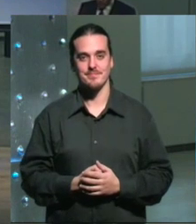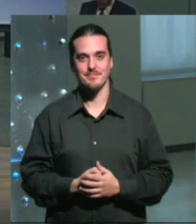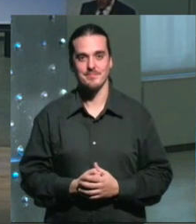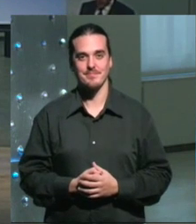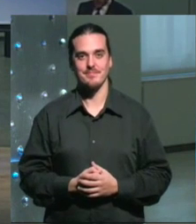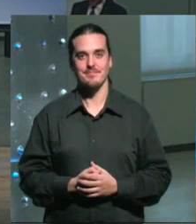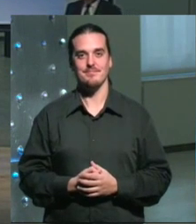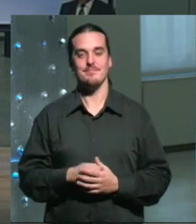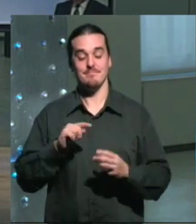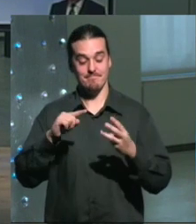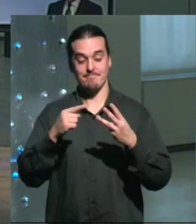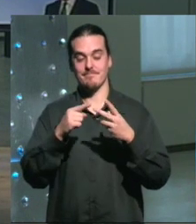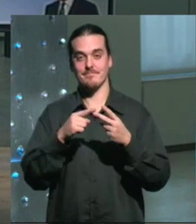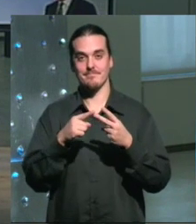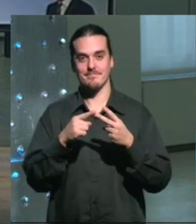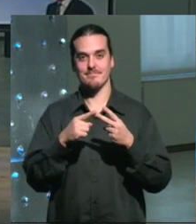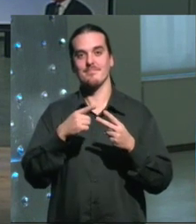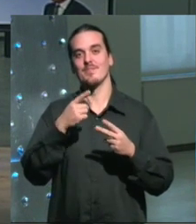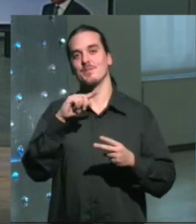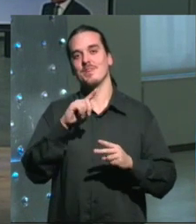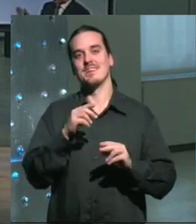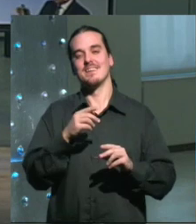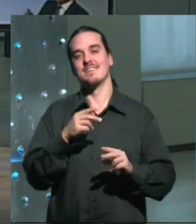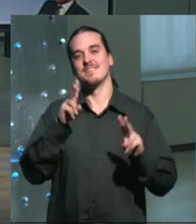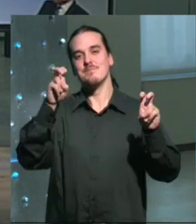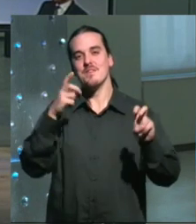En segundo lugar, hablamos de la facilitación de recursos y apoyo tecnológico. No